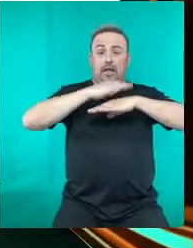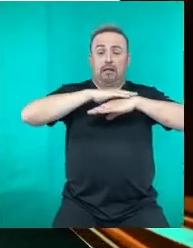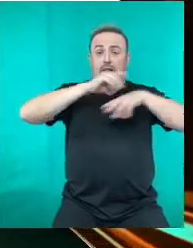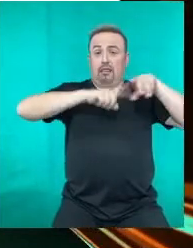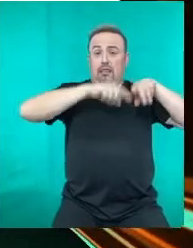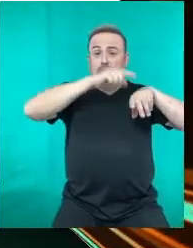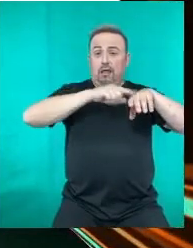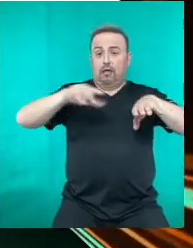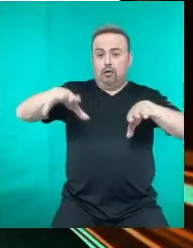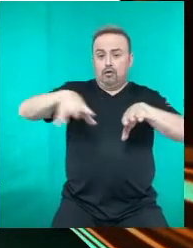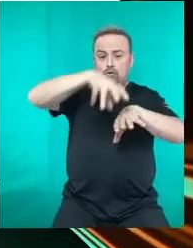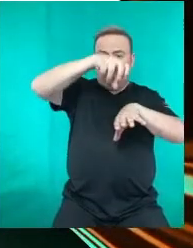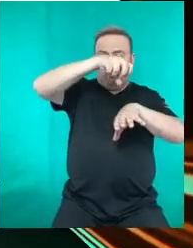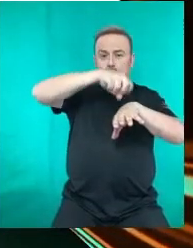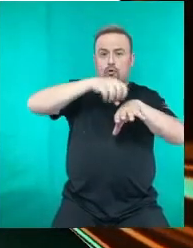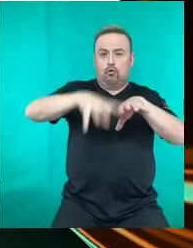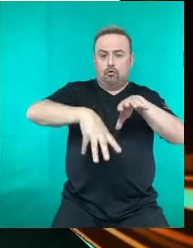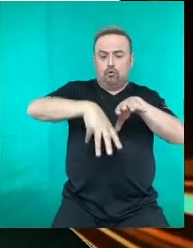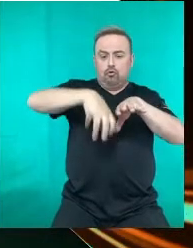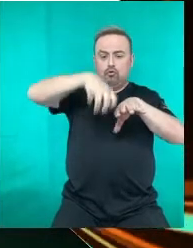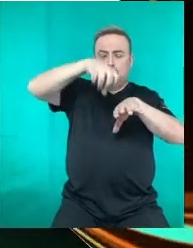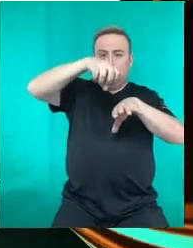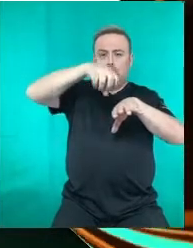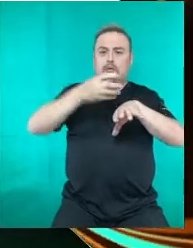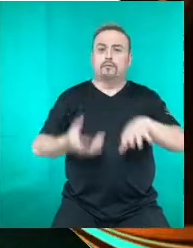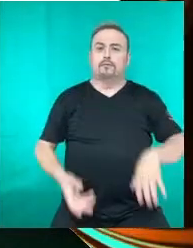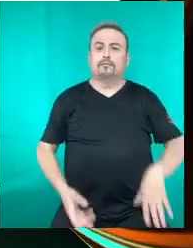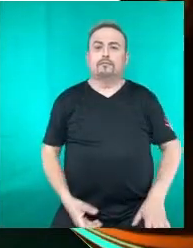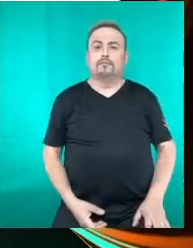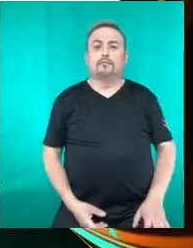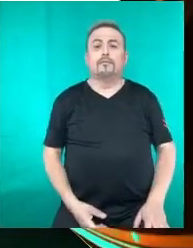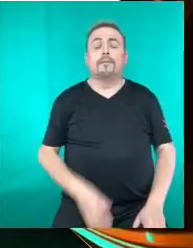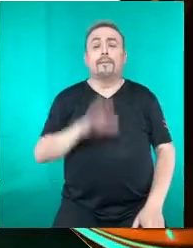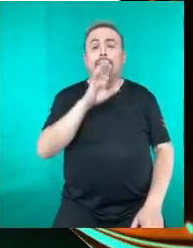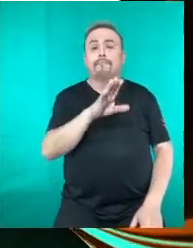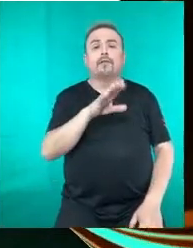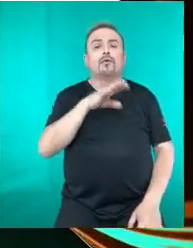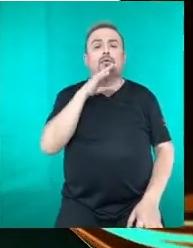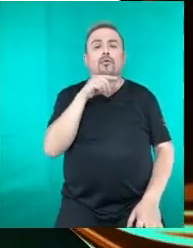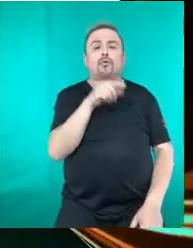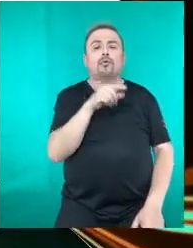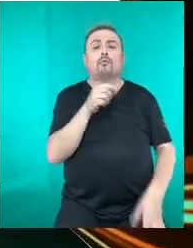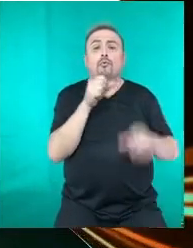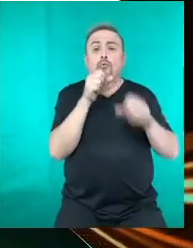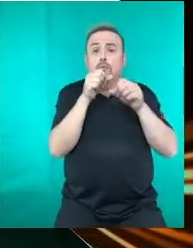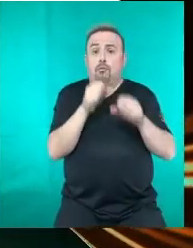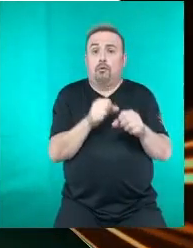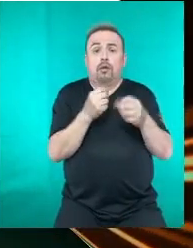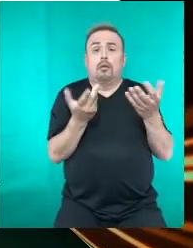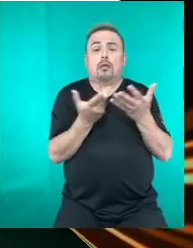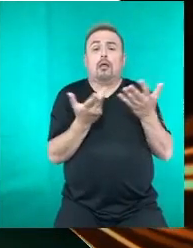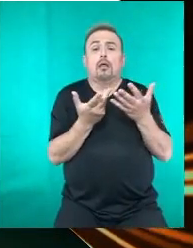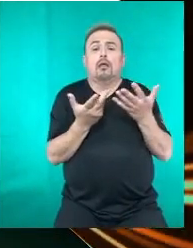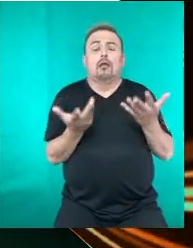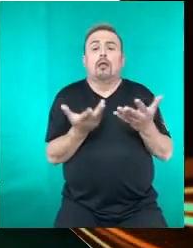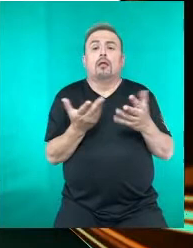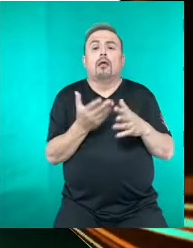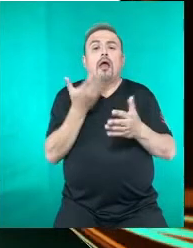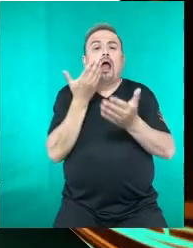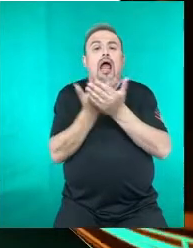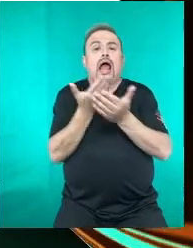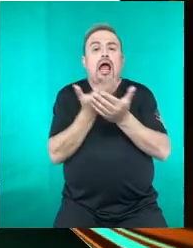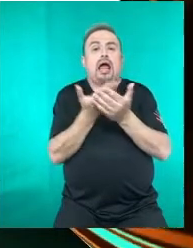tipo bocatoma sifón. Eso se podría ocupar cuando suelen aprovecharse